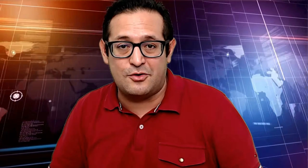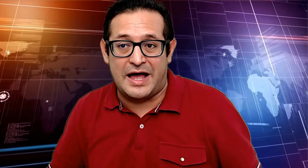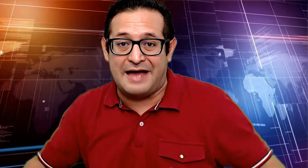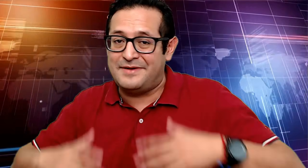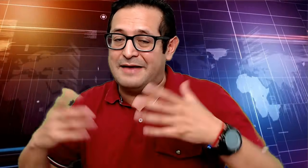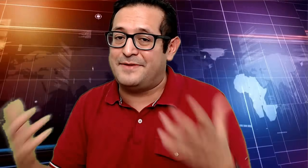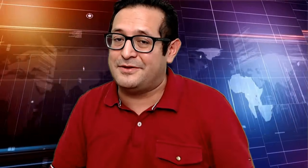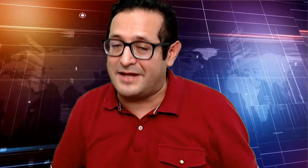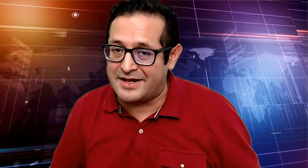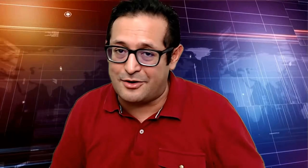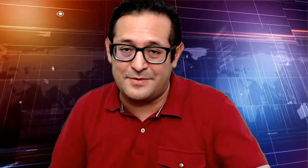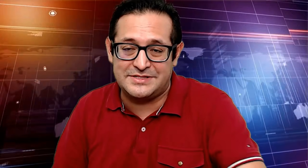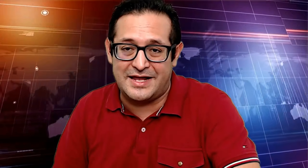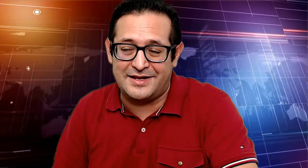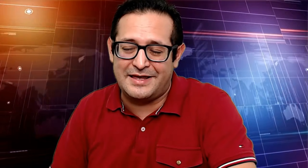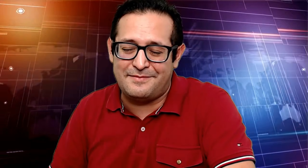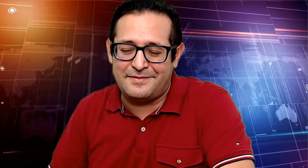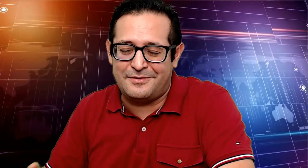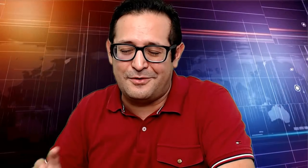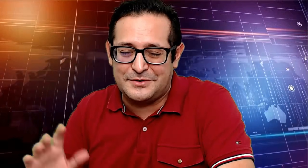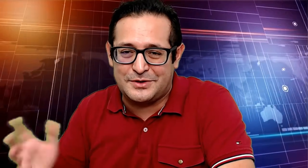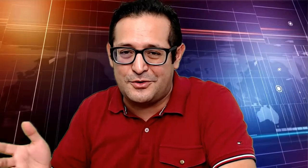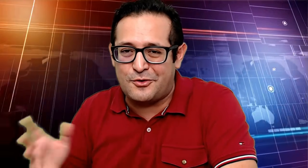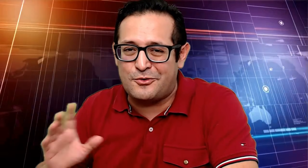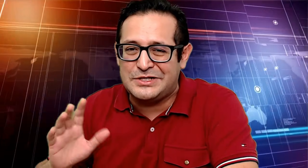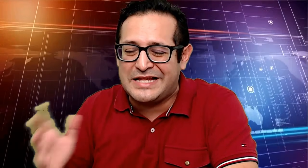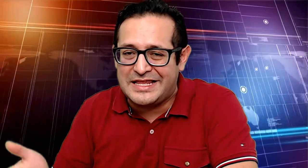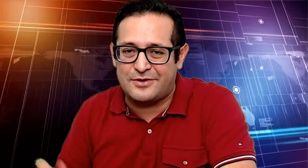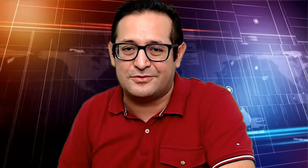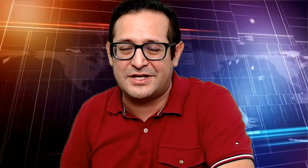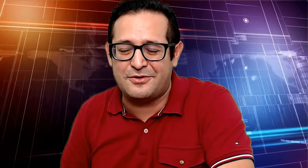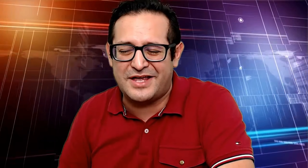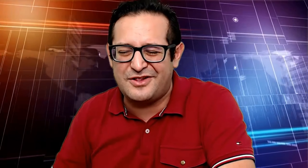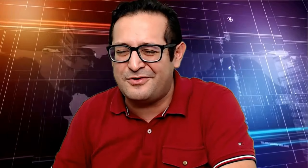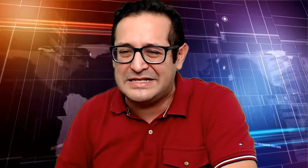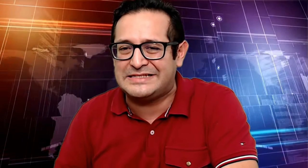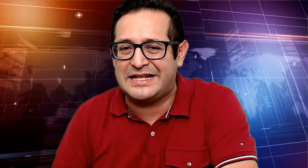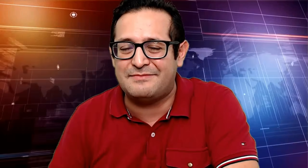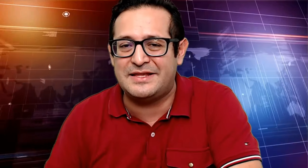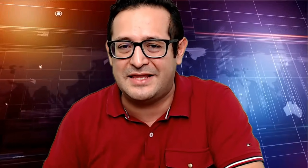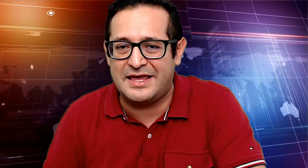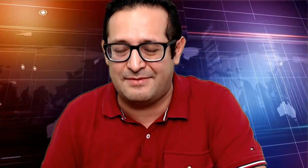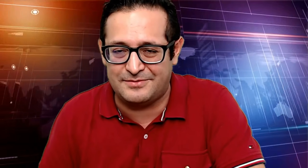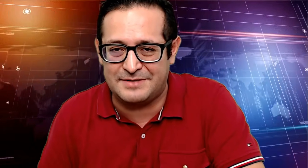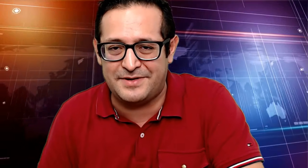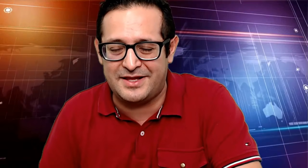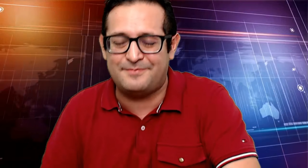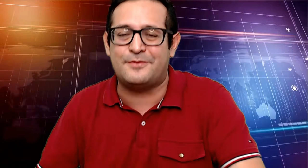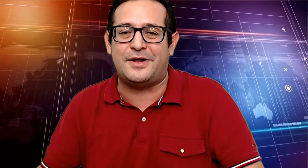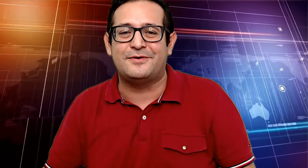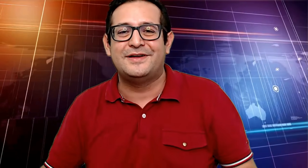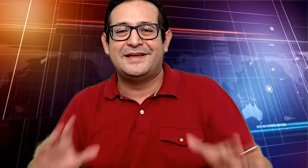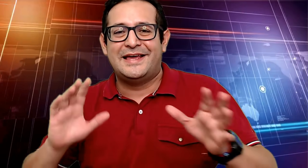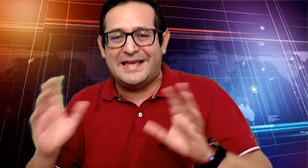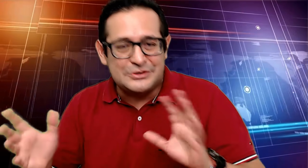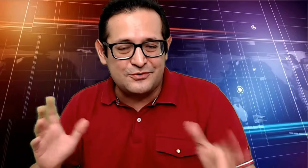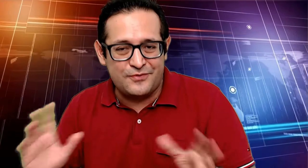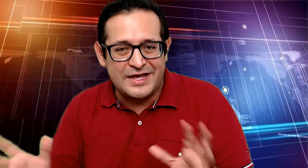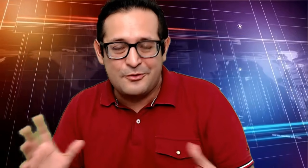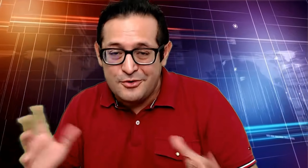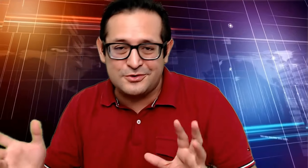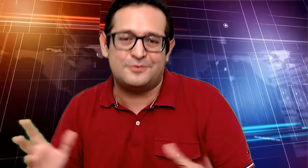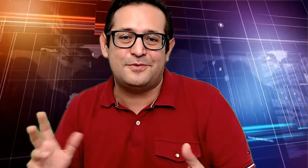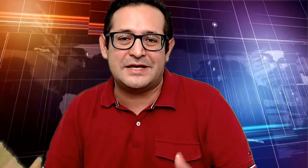México habría perdido la guerra comercial, López Obrador lo contradijo, señaló que no necesariamente íbamos a perder, pero bueno. Esto